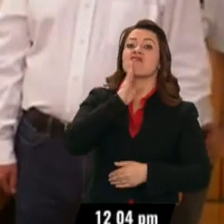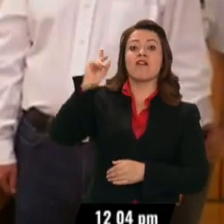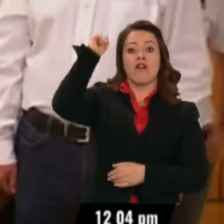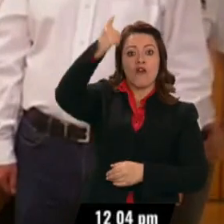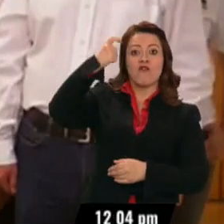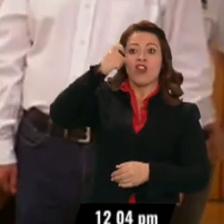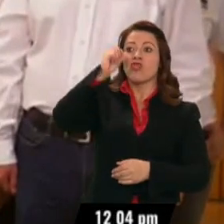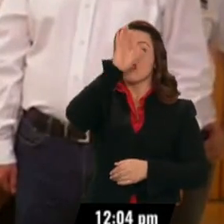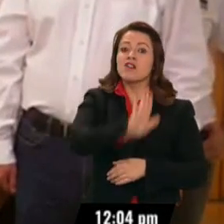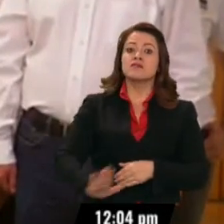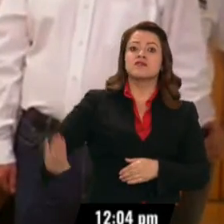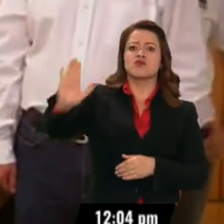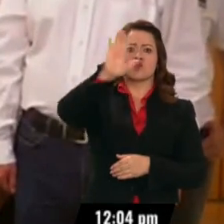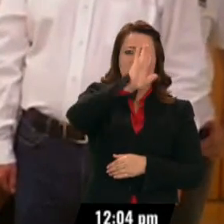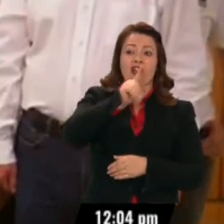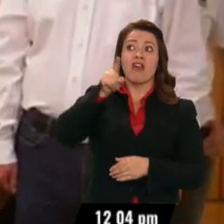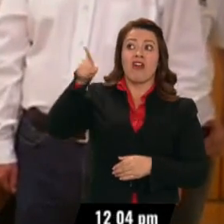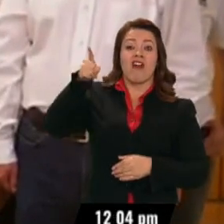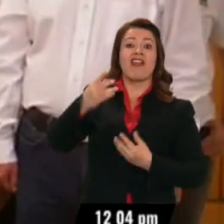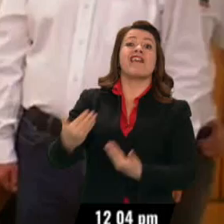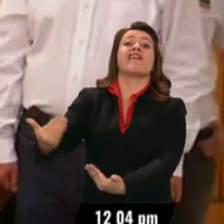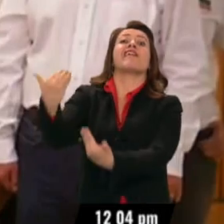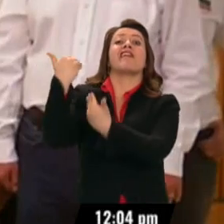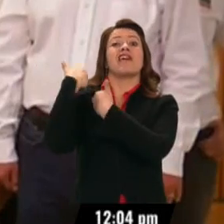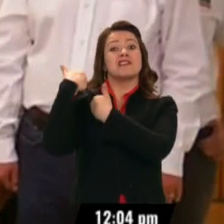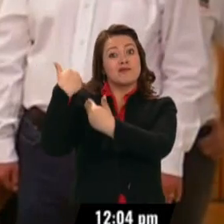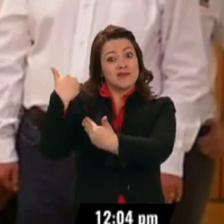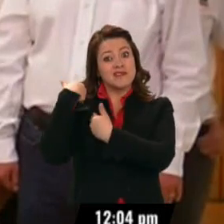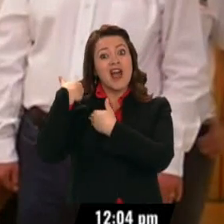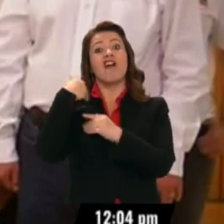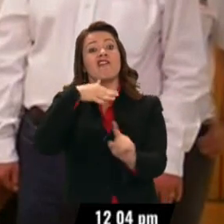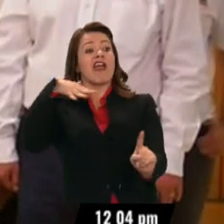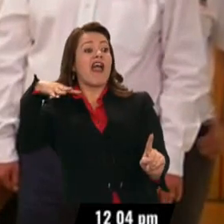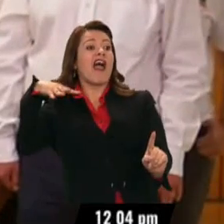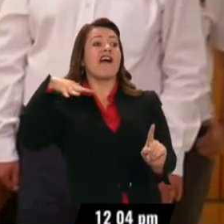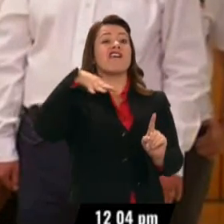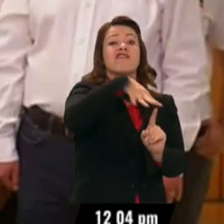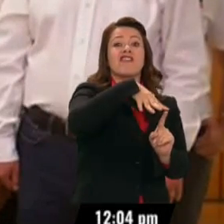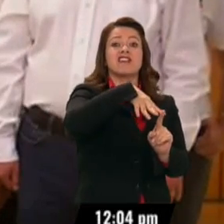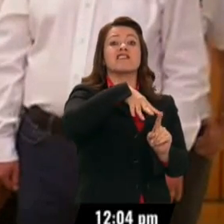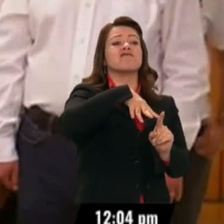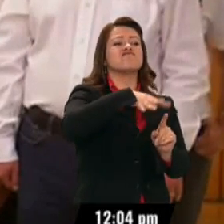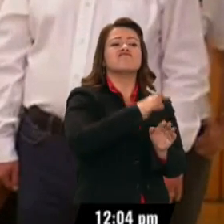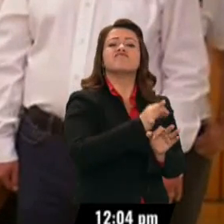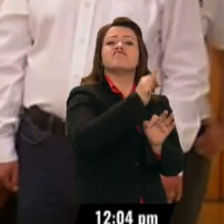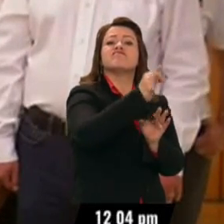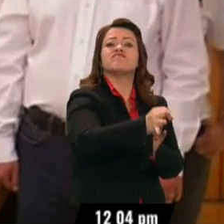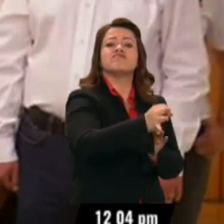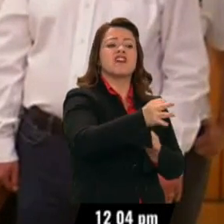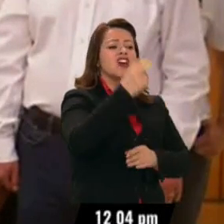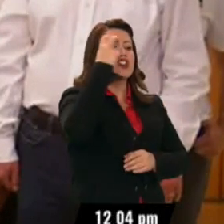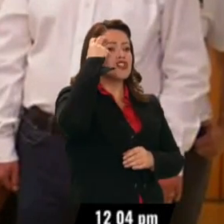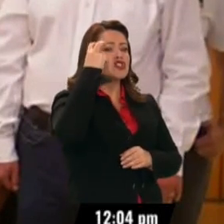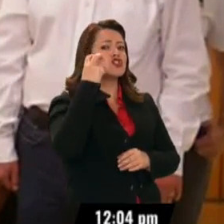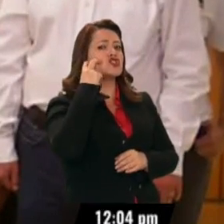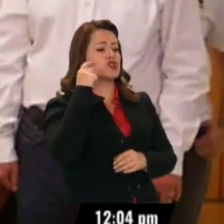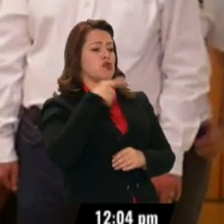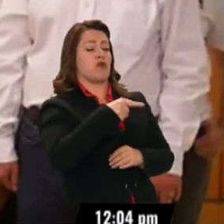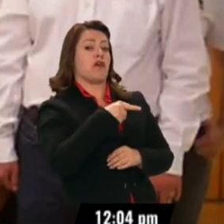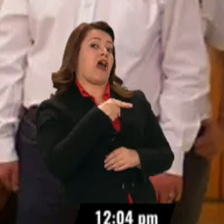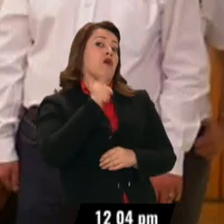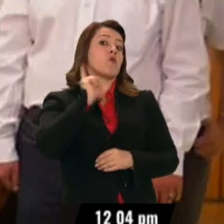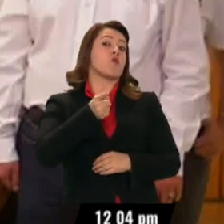nacional los sufrimientos que pueda creársele a todos esos compañeros que han sido antioqueños por